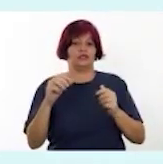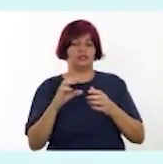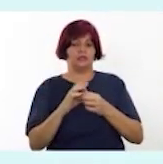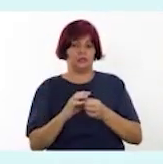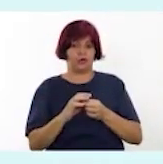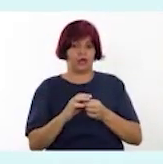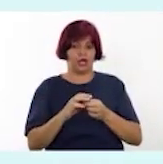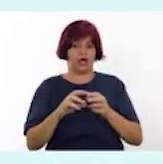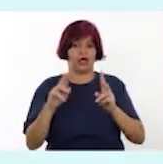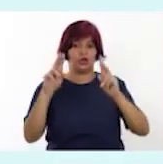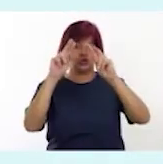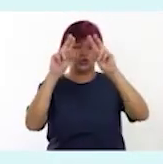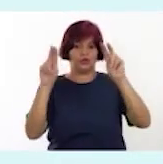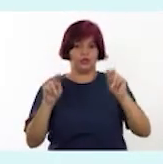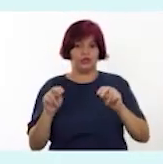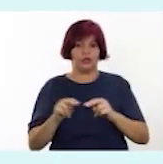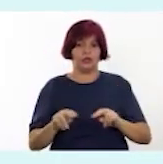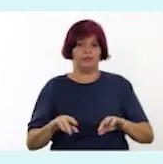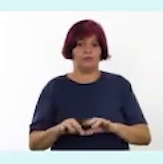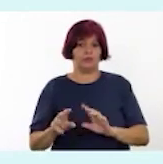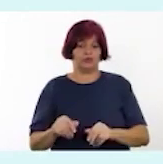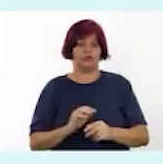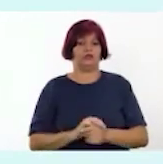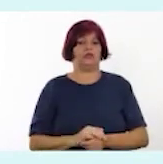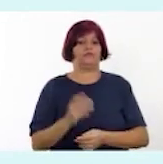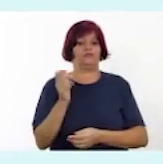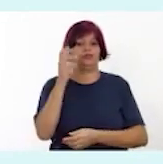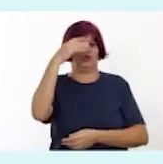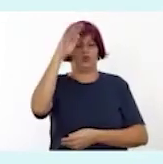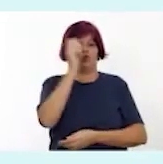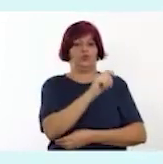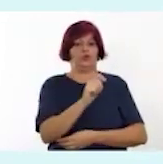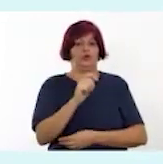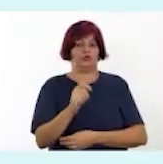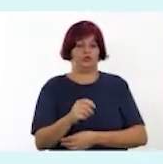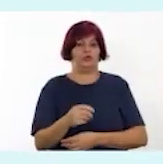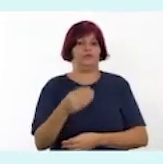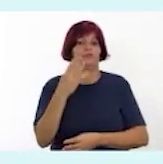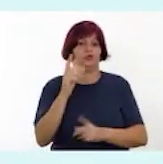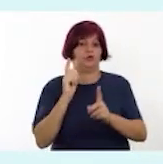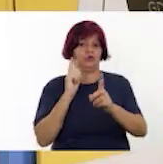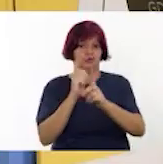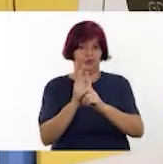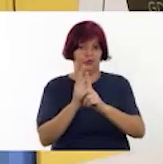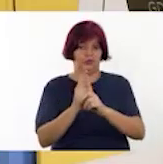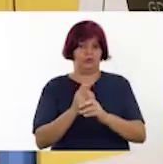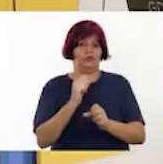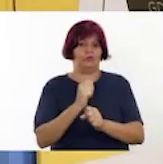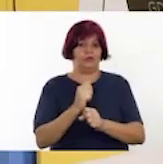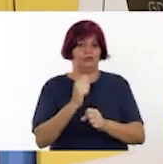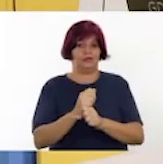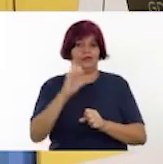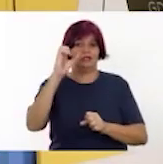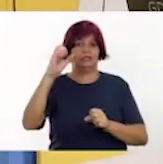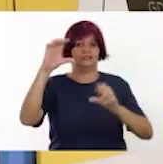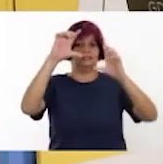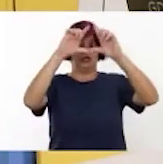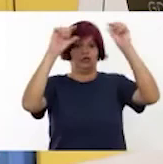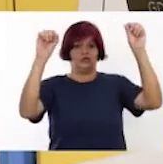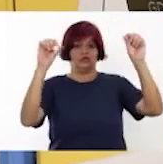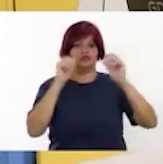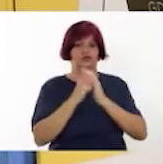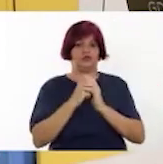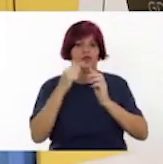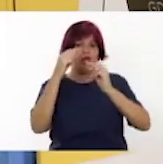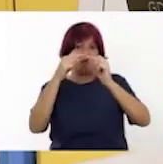ecuaciones radicales, décimo grado del portal Cubaduca, así como el asistente matemático Fotomat. En cuarto por encuentro nosotros vamos a